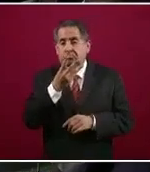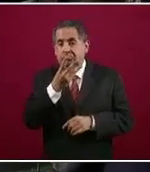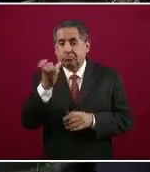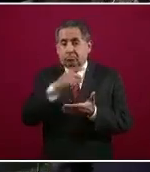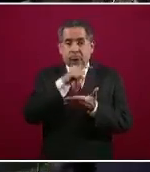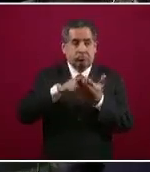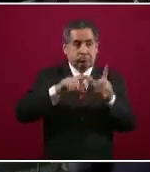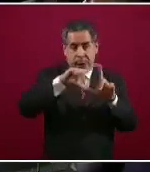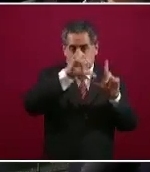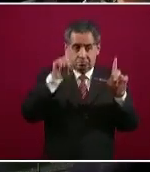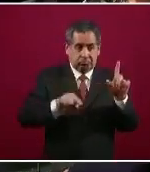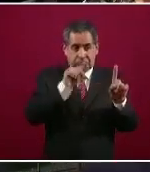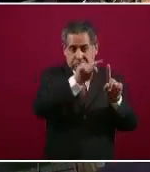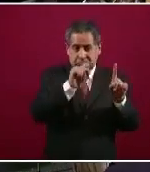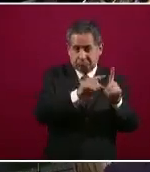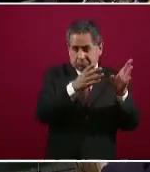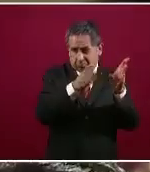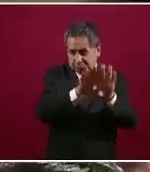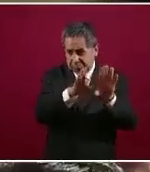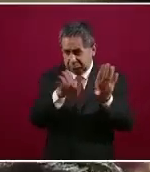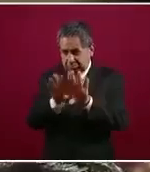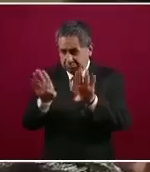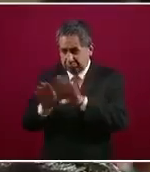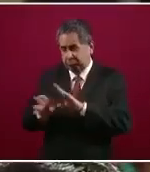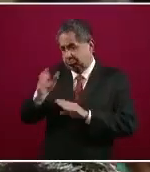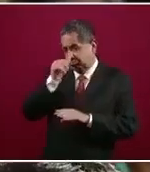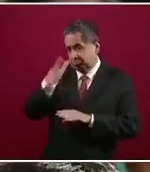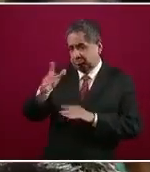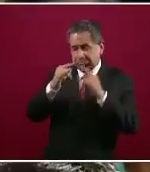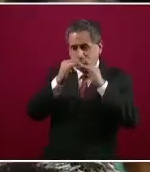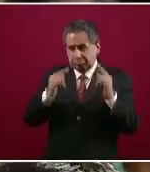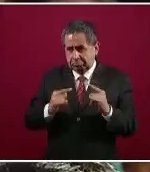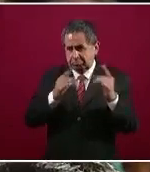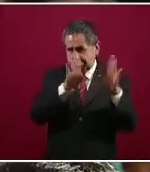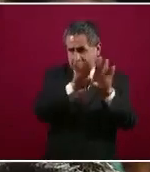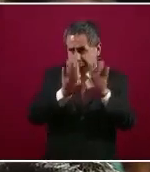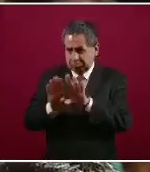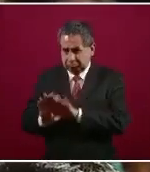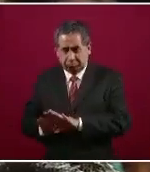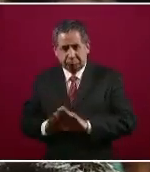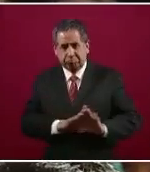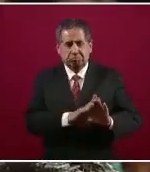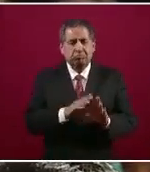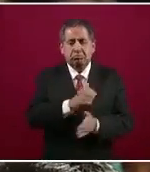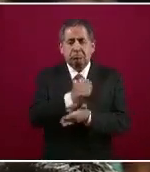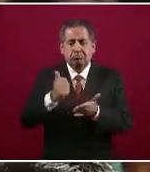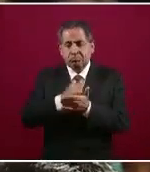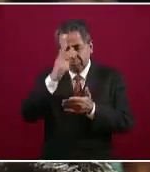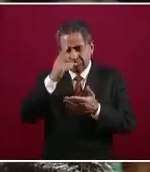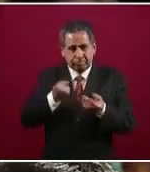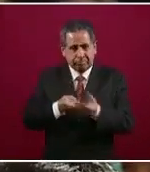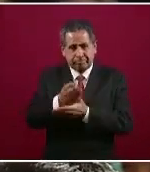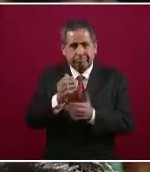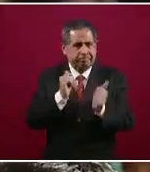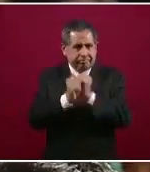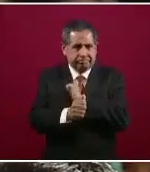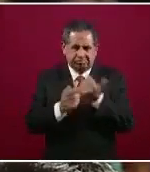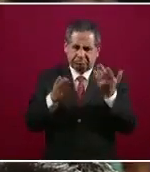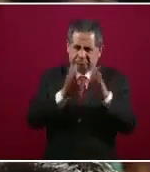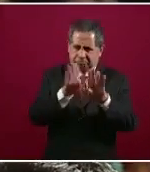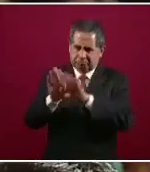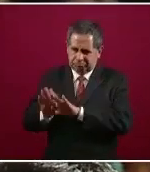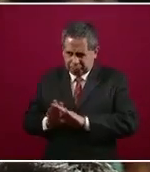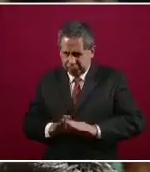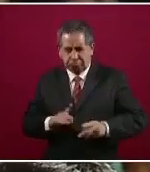país, incluidos puertos, aeropuertos, bloqueos a todas las casetas de entrada y salida de la Ciudad de México y también cierres a la Cámara